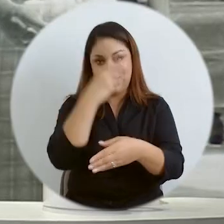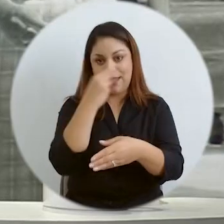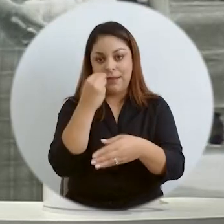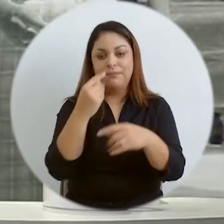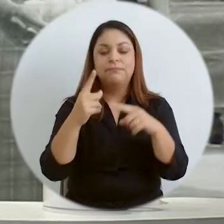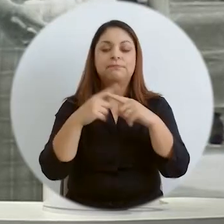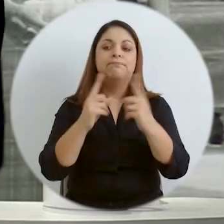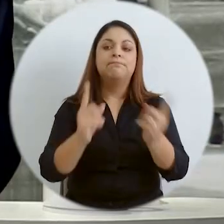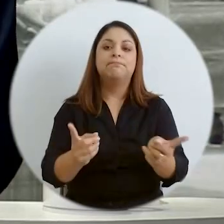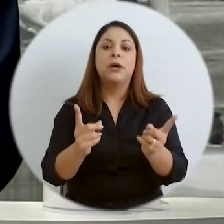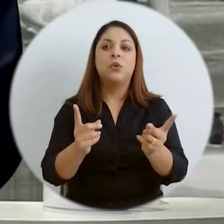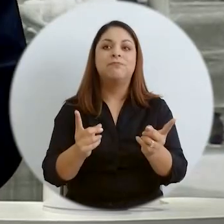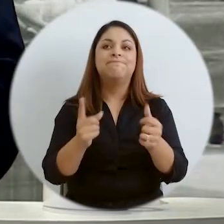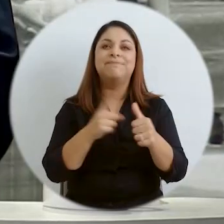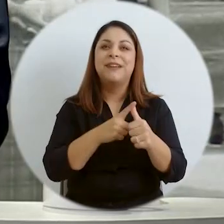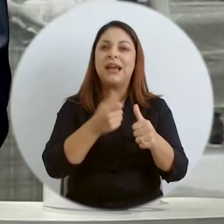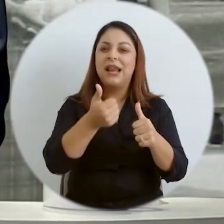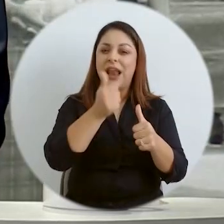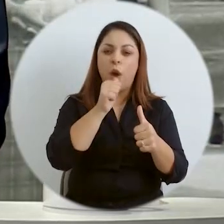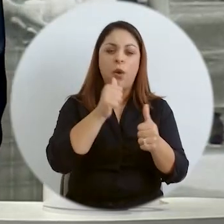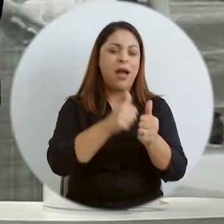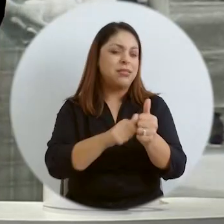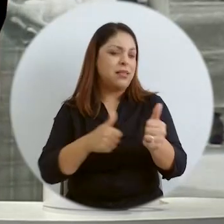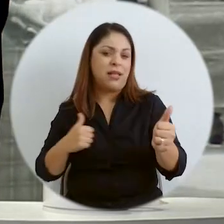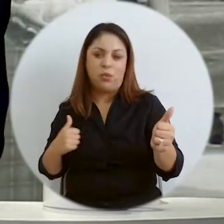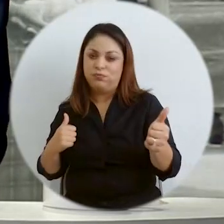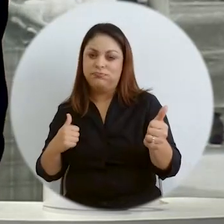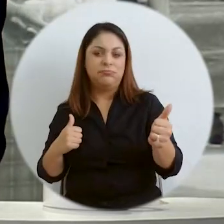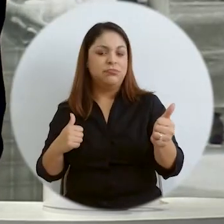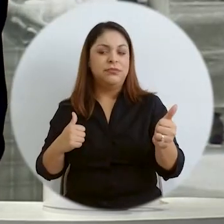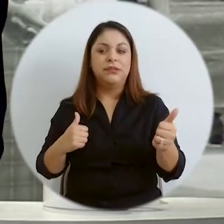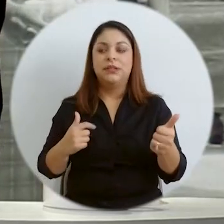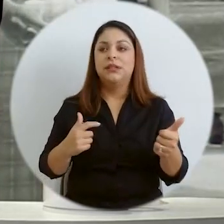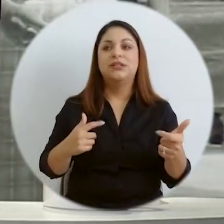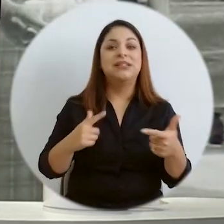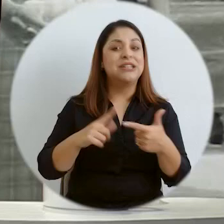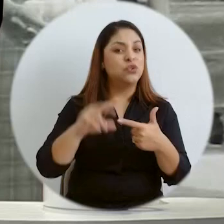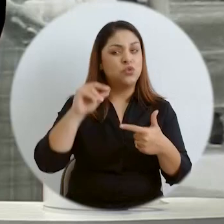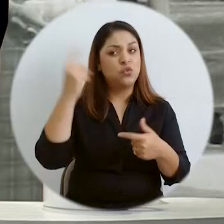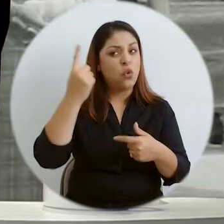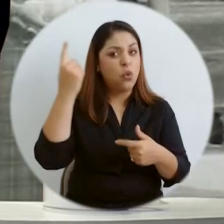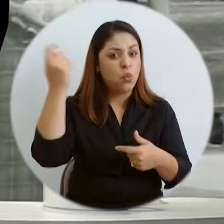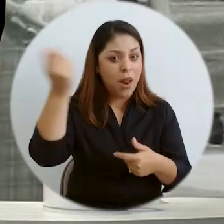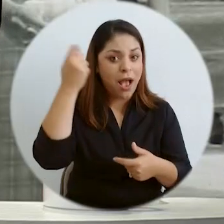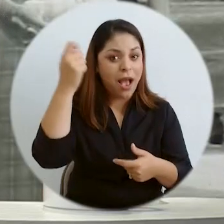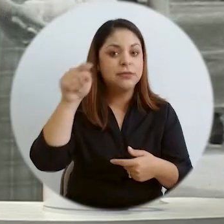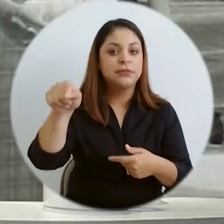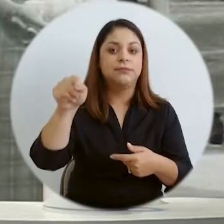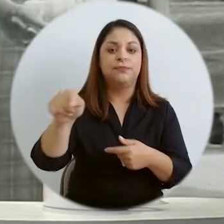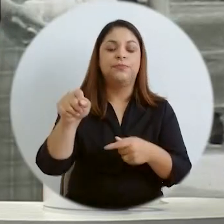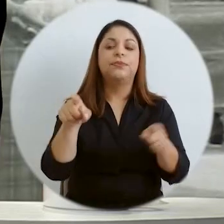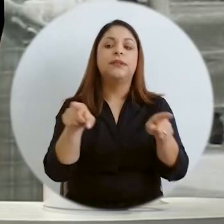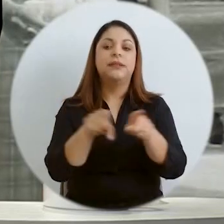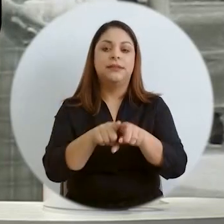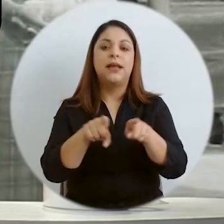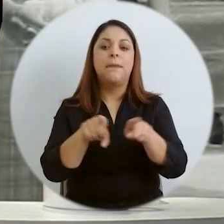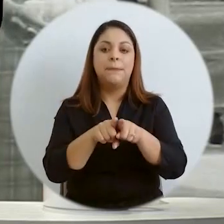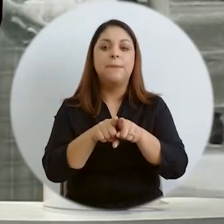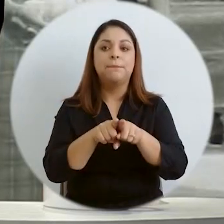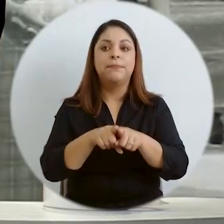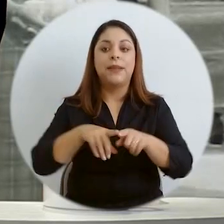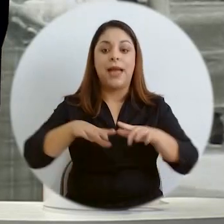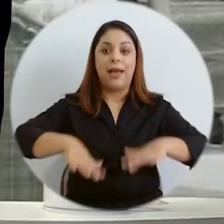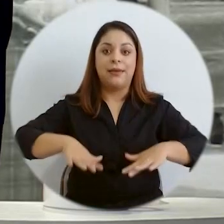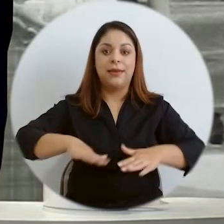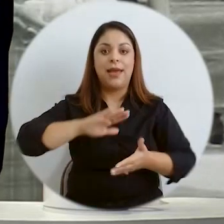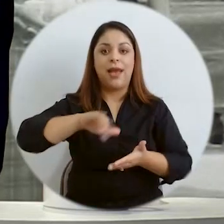súper atrás. Sí. Y no pudo crecer en ese mismo ritmo. Y eso es no solo en Guanacaste, ¿verdad? Tenemos aquí el área central